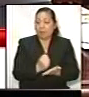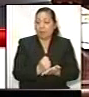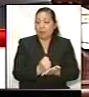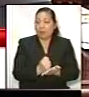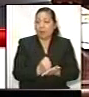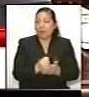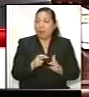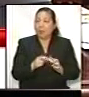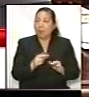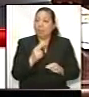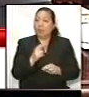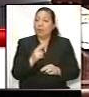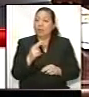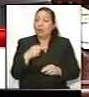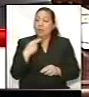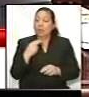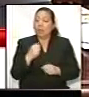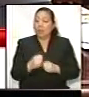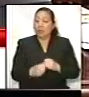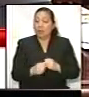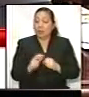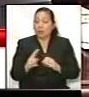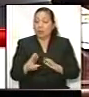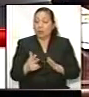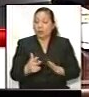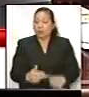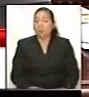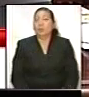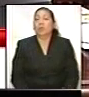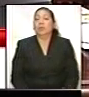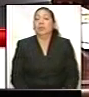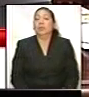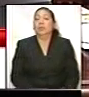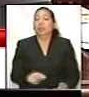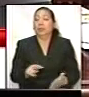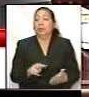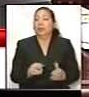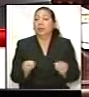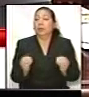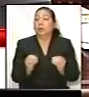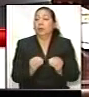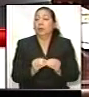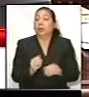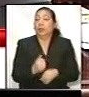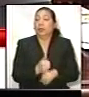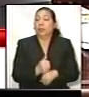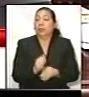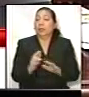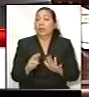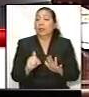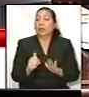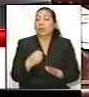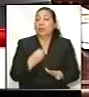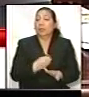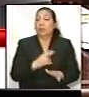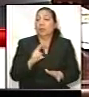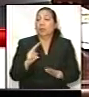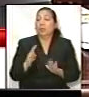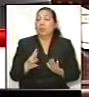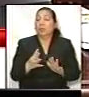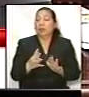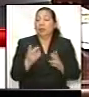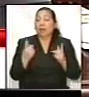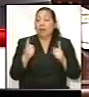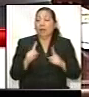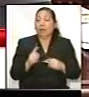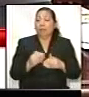sesión de pleno del 22 de noviembre del 2018, que ha sido leída. La Junta de Portavoces, con fecha 16 de mayo del 2019,